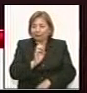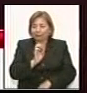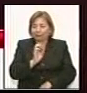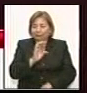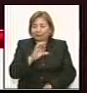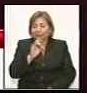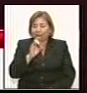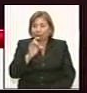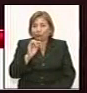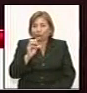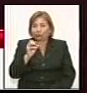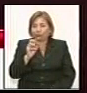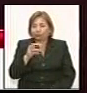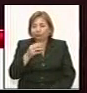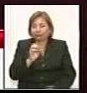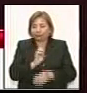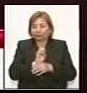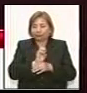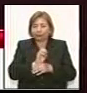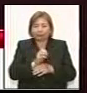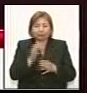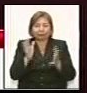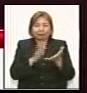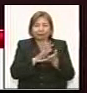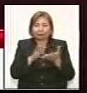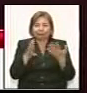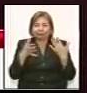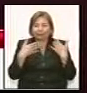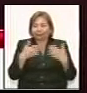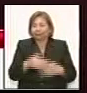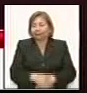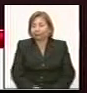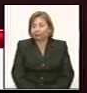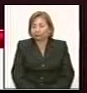Entonces el clima es diferente, es un clima más tropical, ¿no?